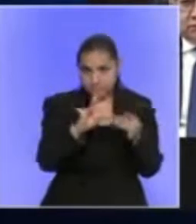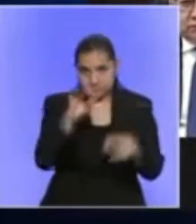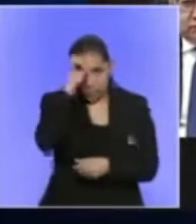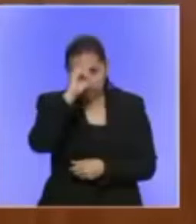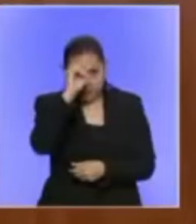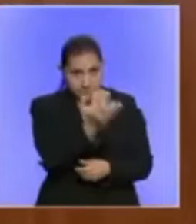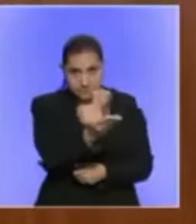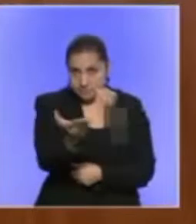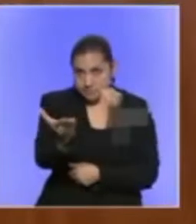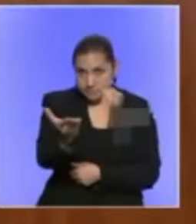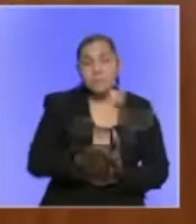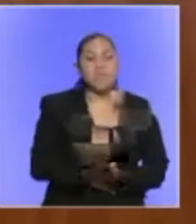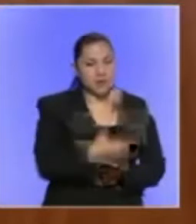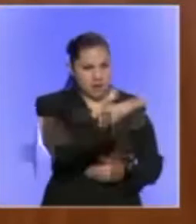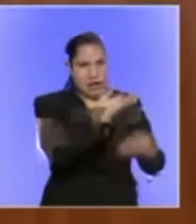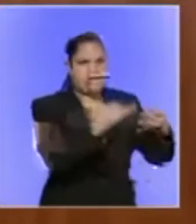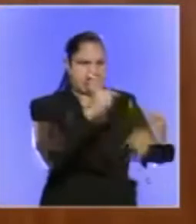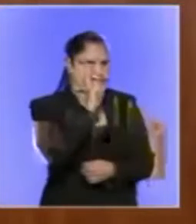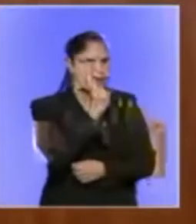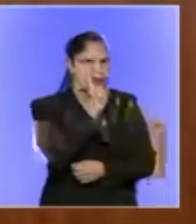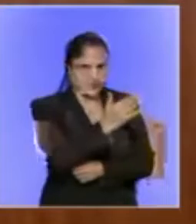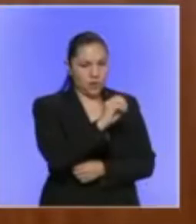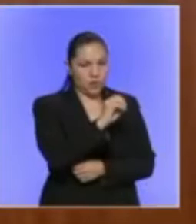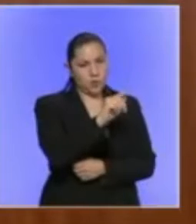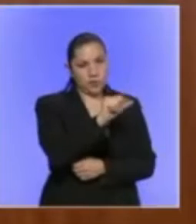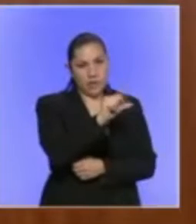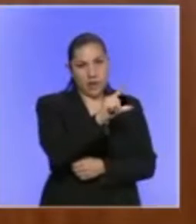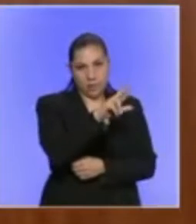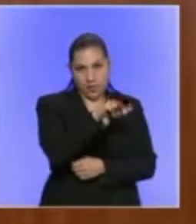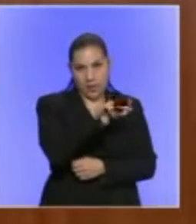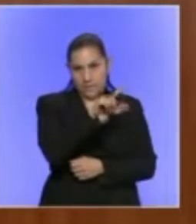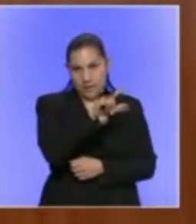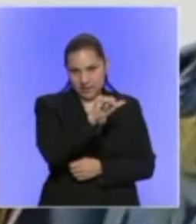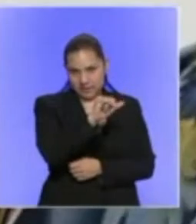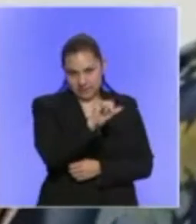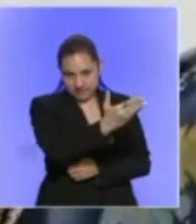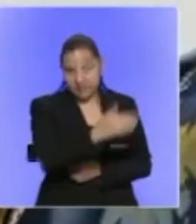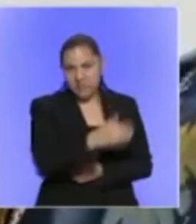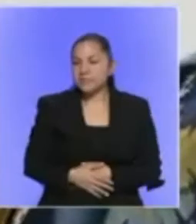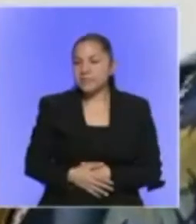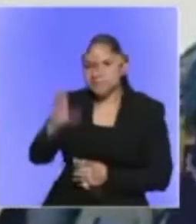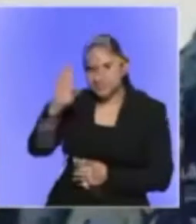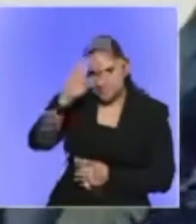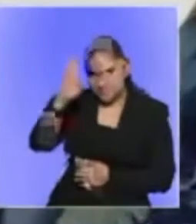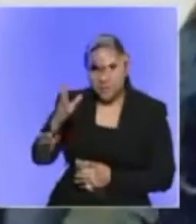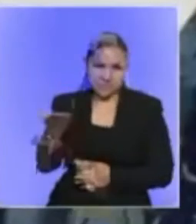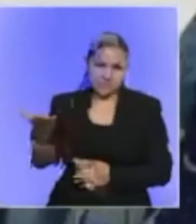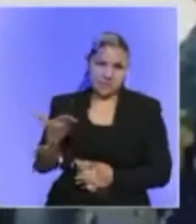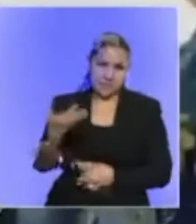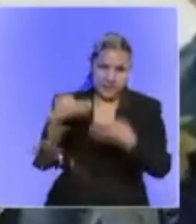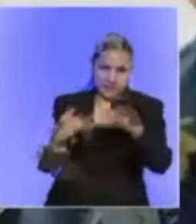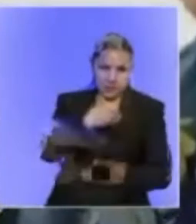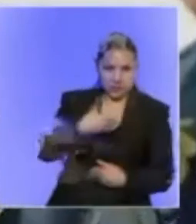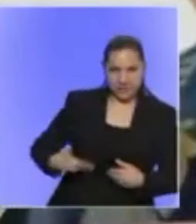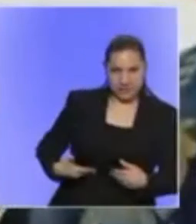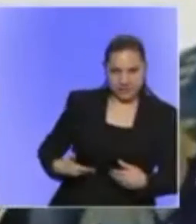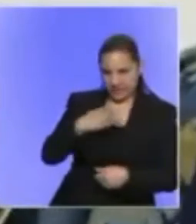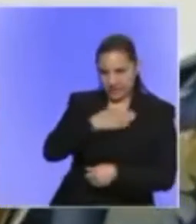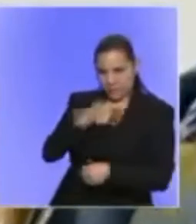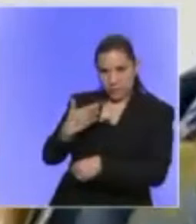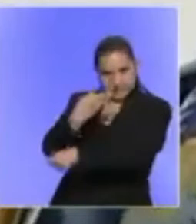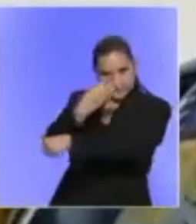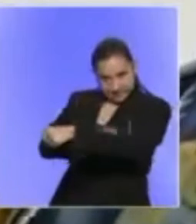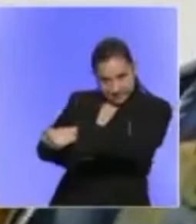se refirió que la cámara nacional de la industria de radio y televisión controvirtió esta prohibición mientras el partido